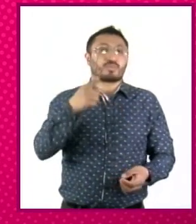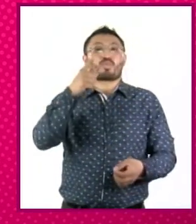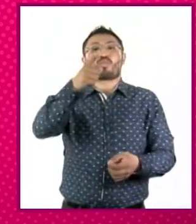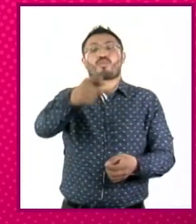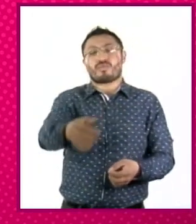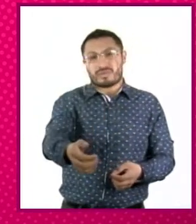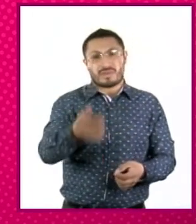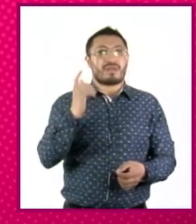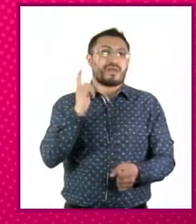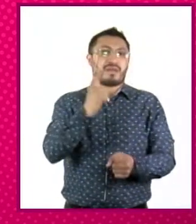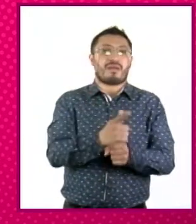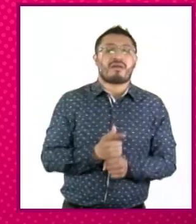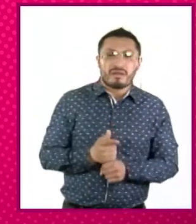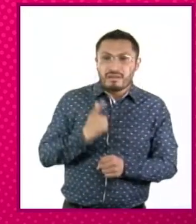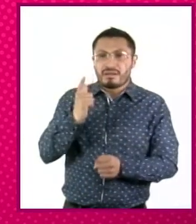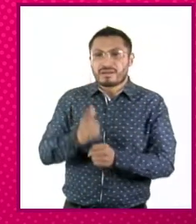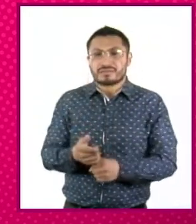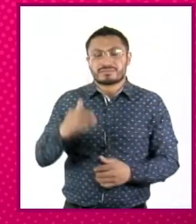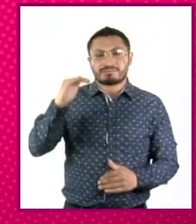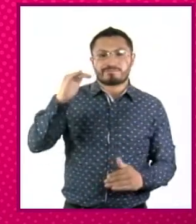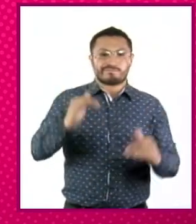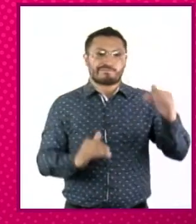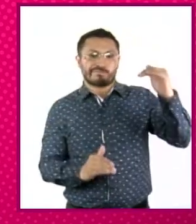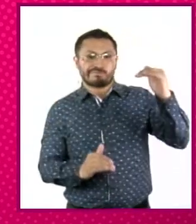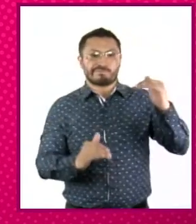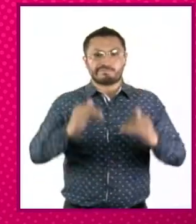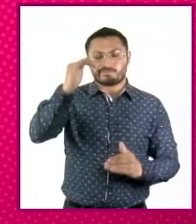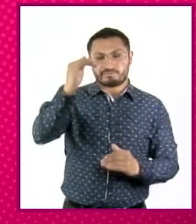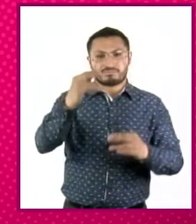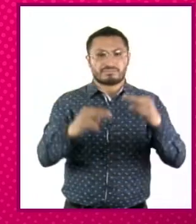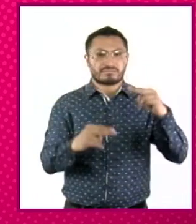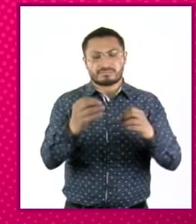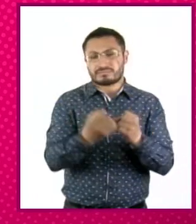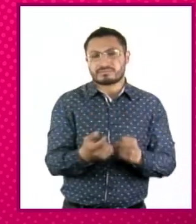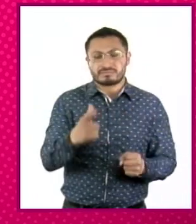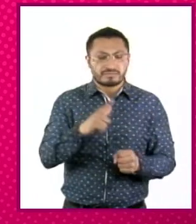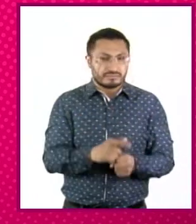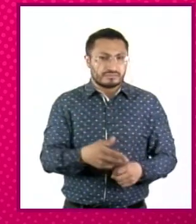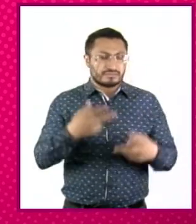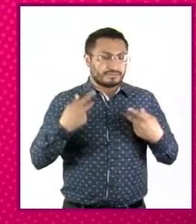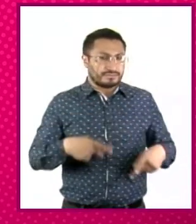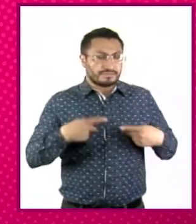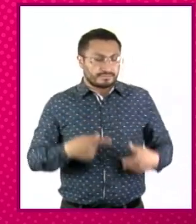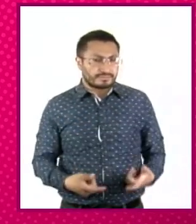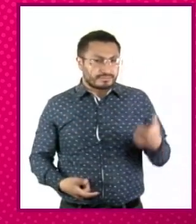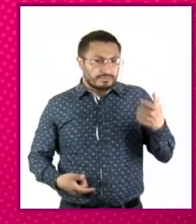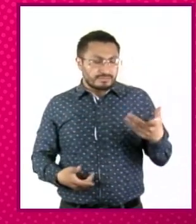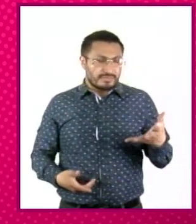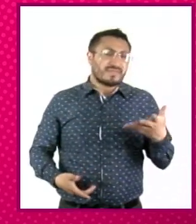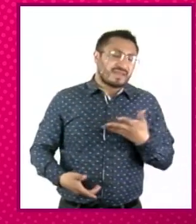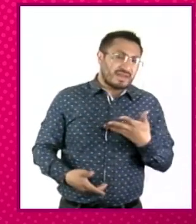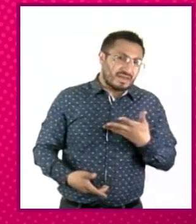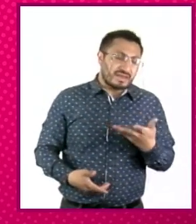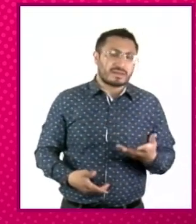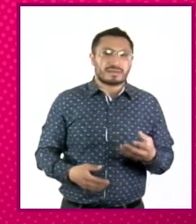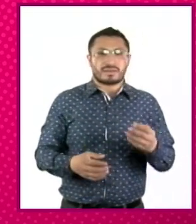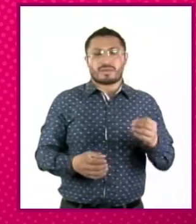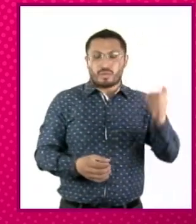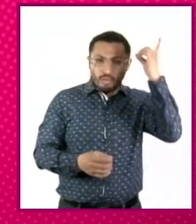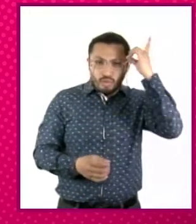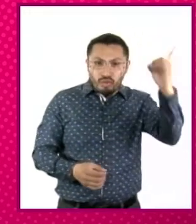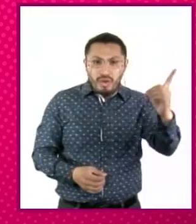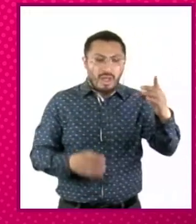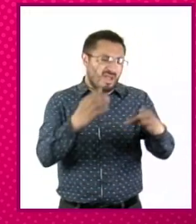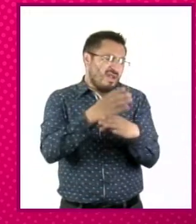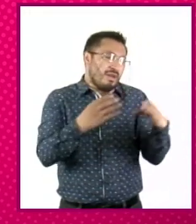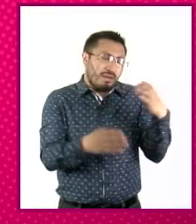identificar la desigualdad, no solamente entre clases sociales, entre los que tienen los poseedores de los medios